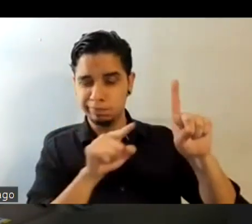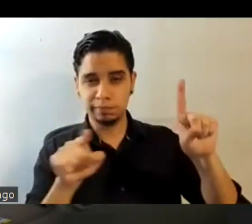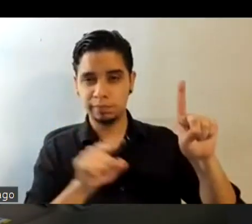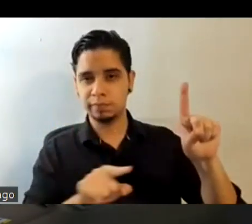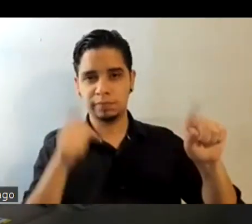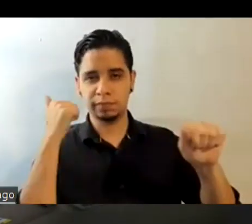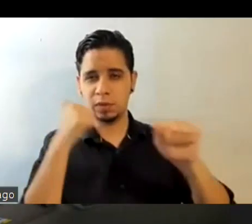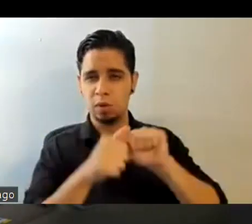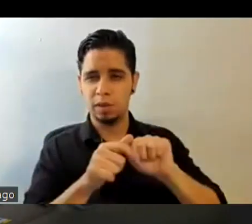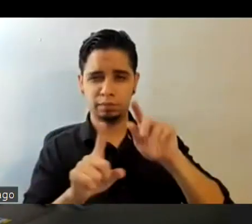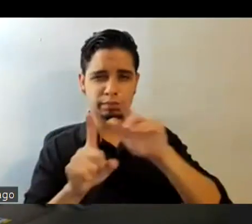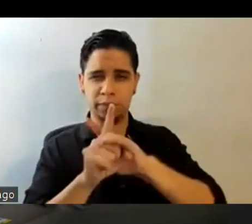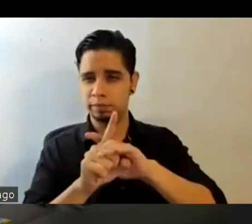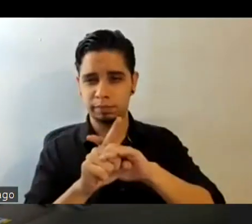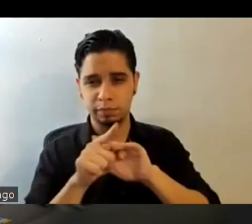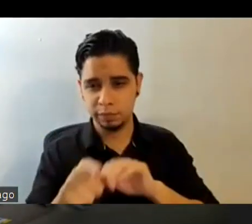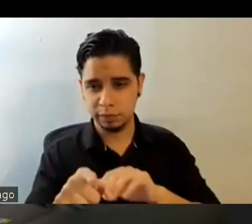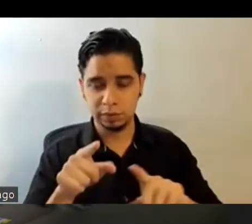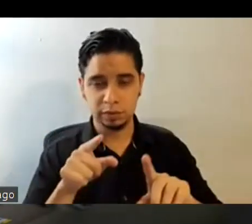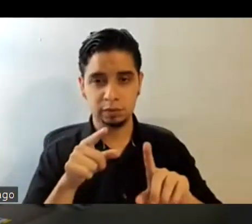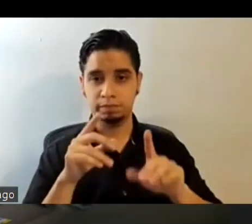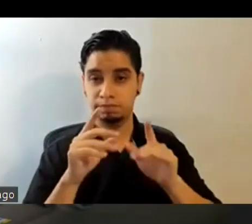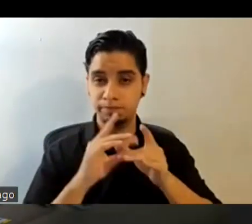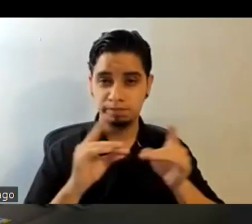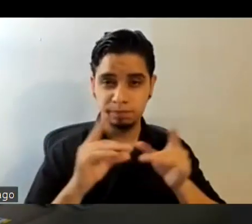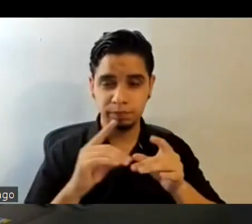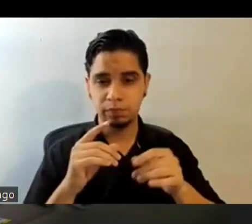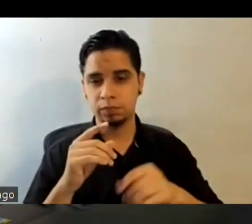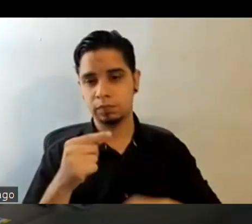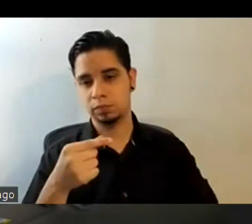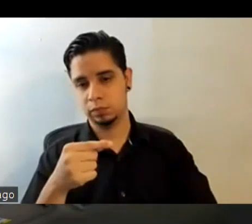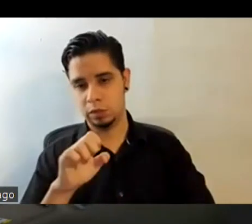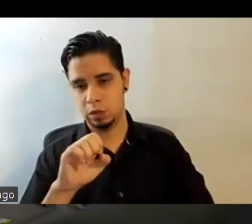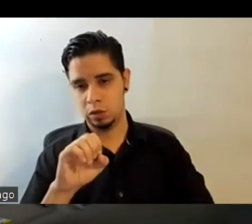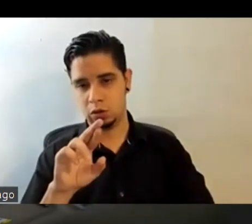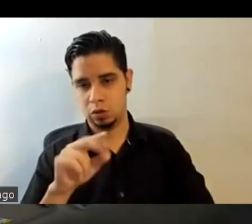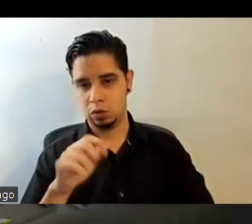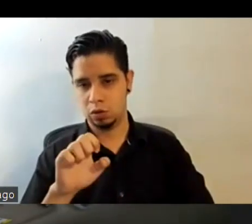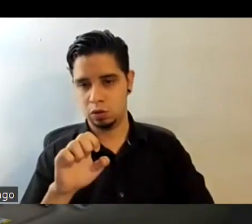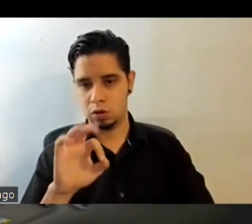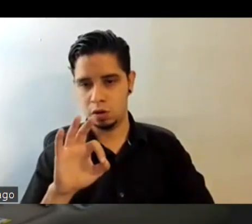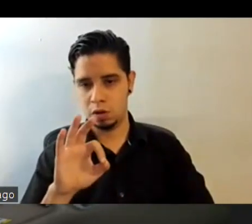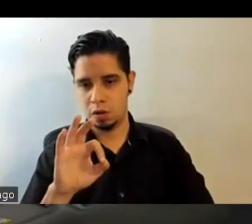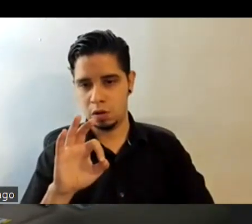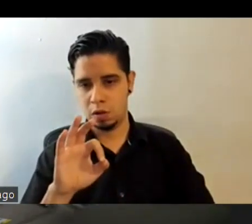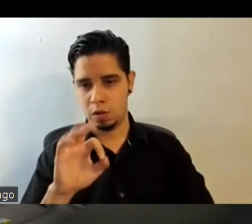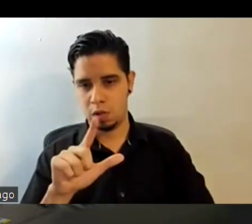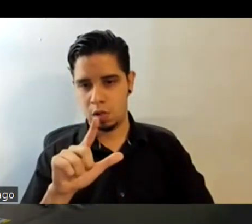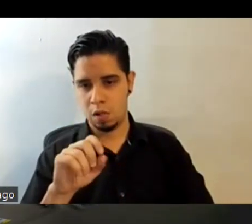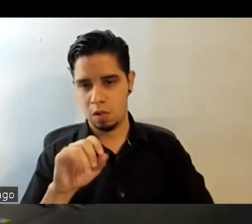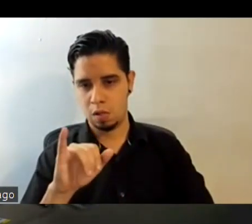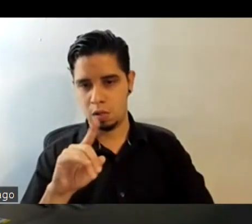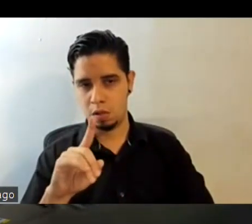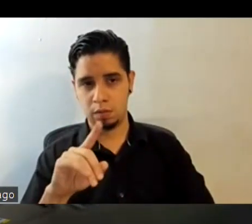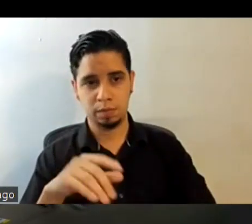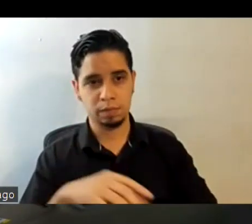recordé rápido la noticia de George Floyd. Hice esa conexión. Lo voy a